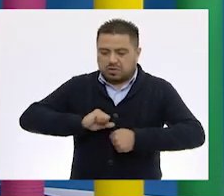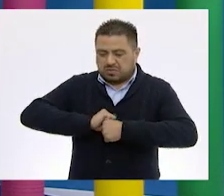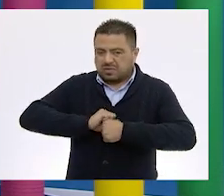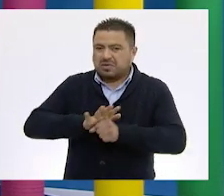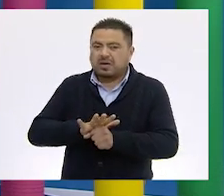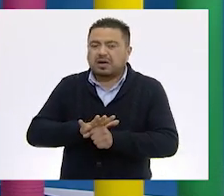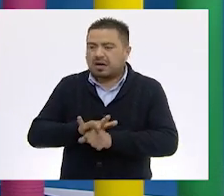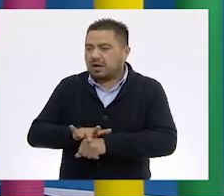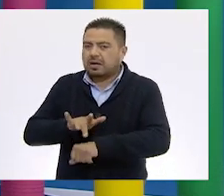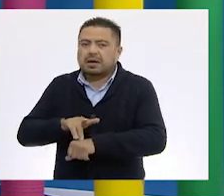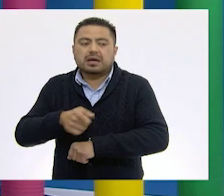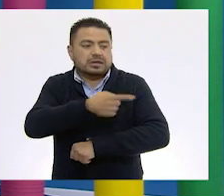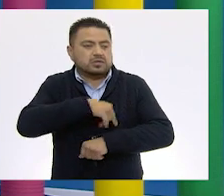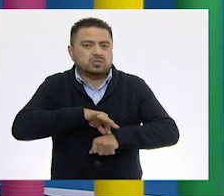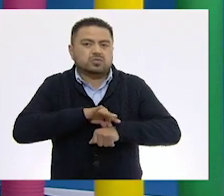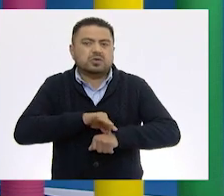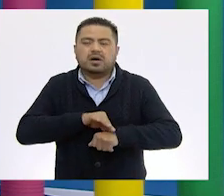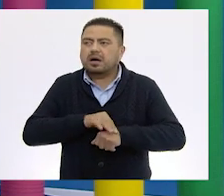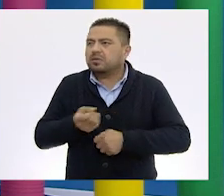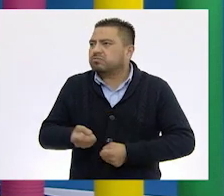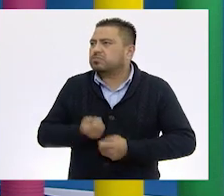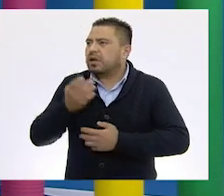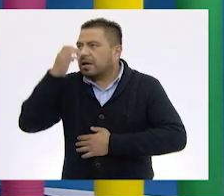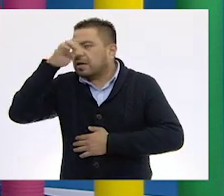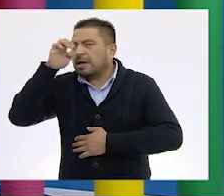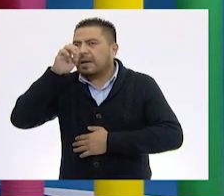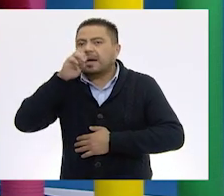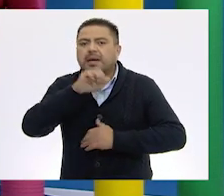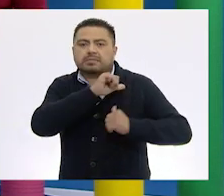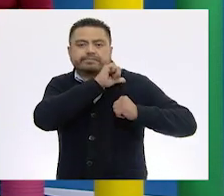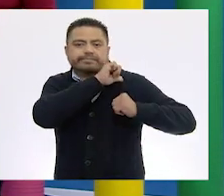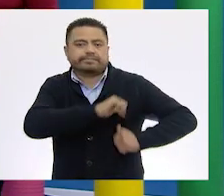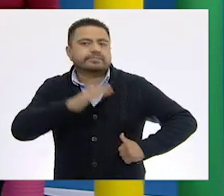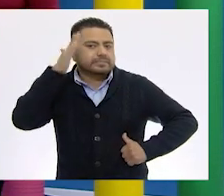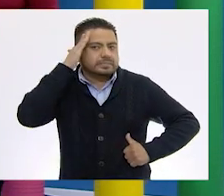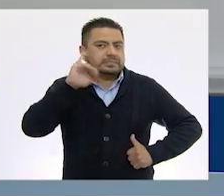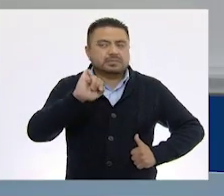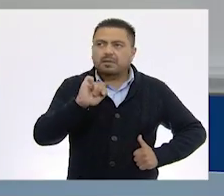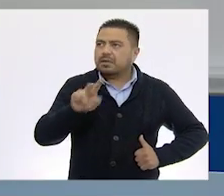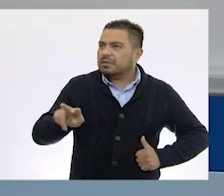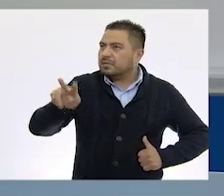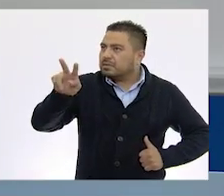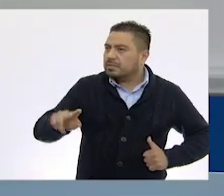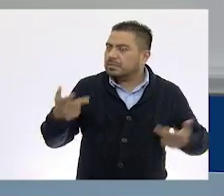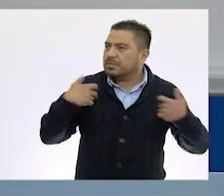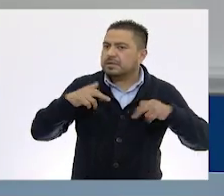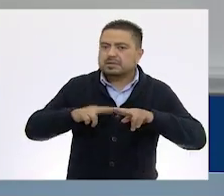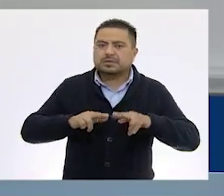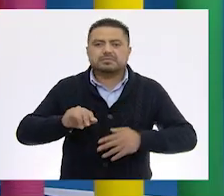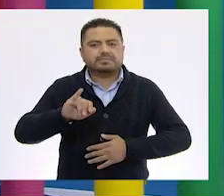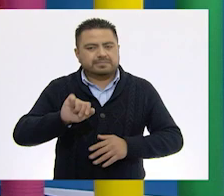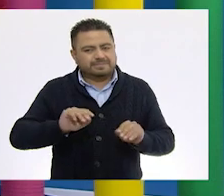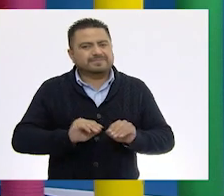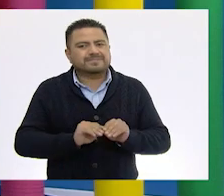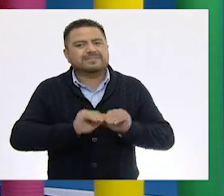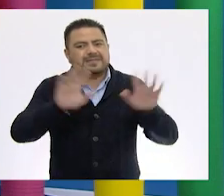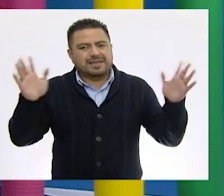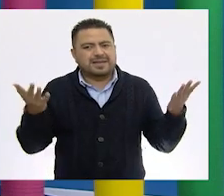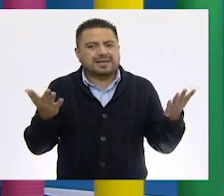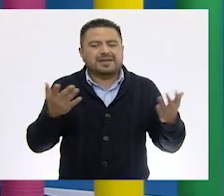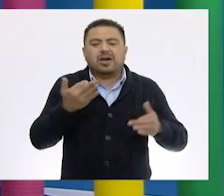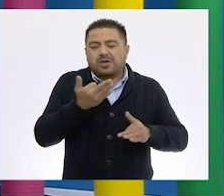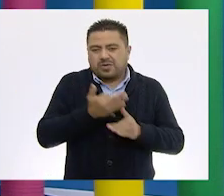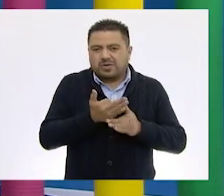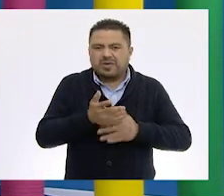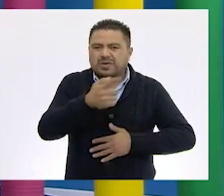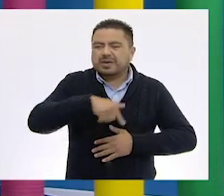COVID-19, nuestro testimonio sería una fuente primaria. Uy, ¿en serio, maestra? Claro, pero bueno,